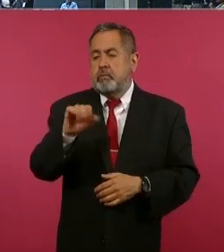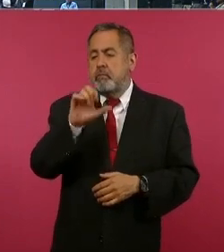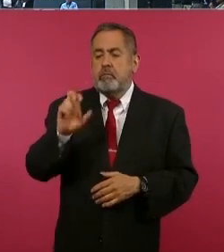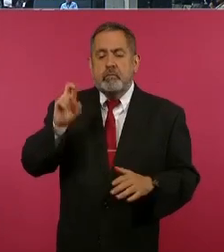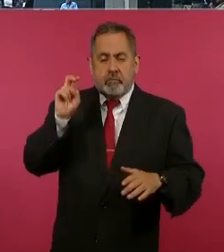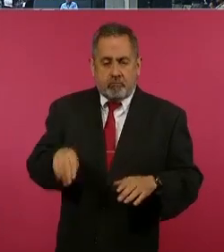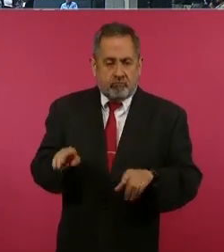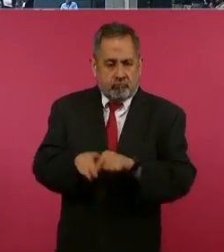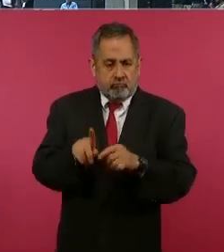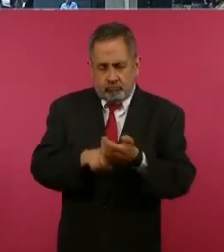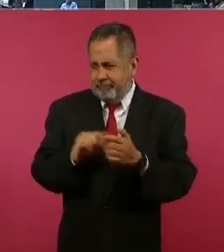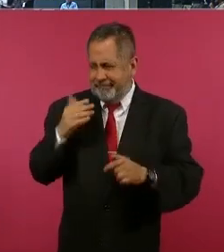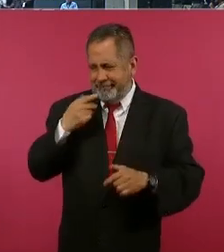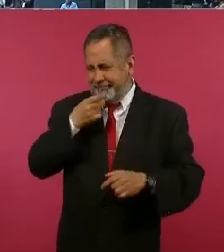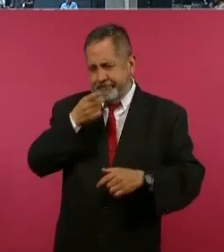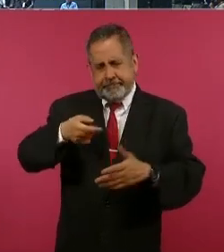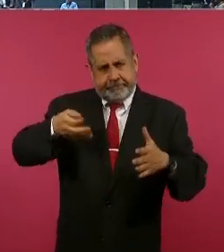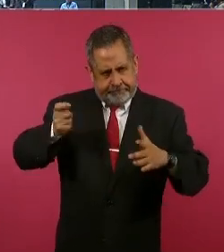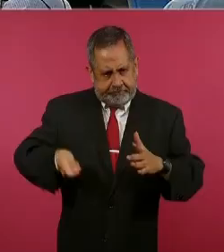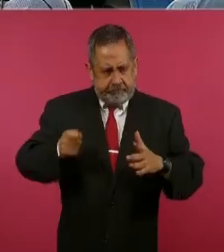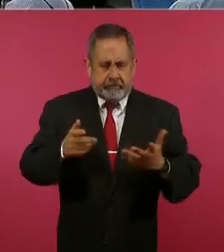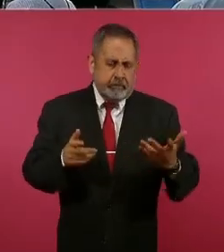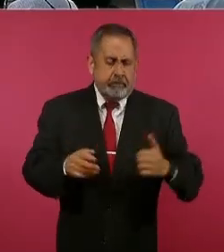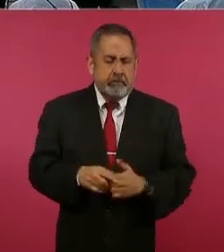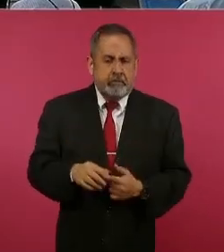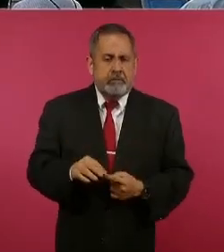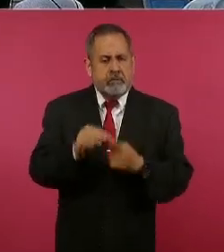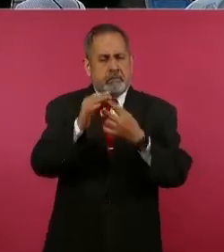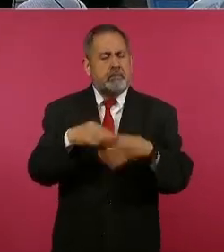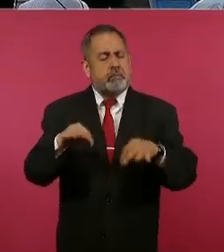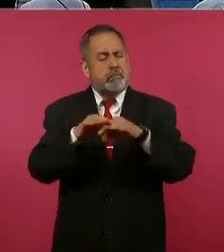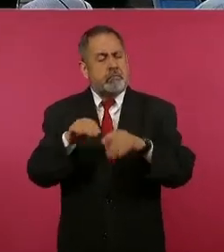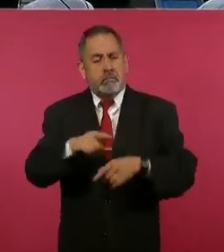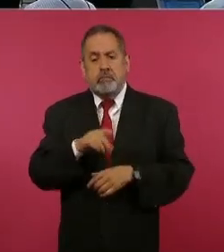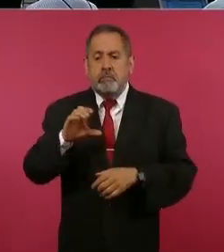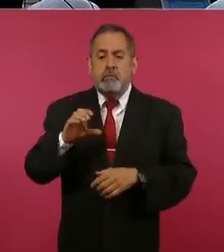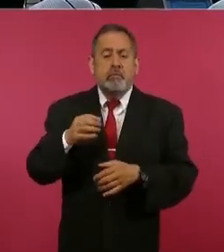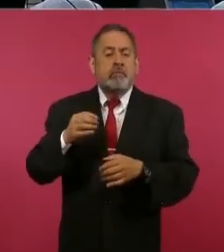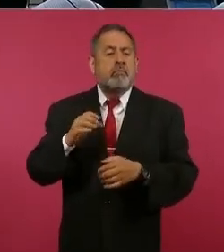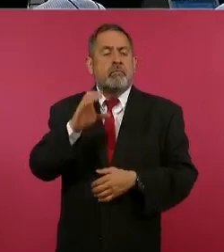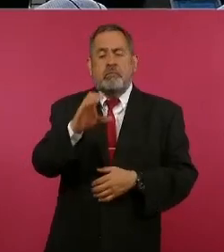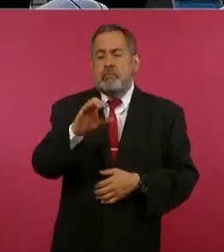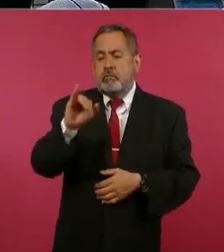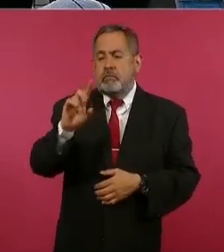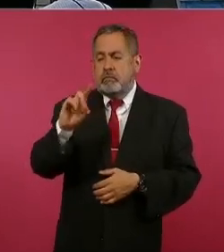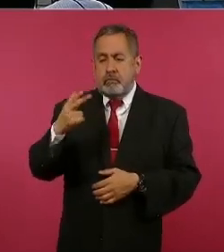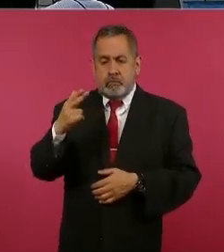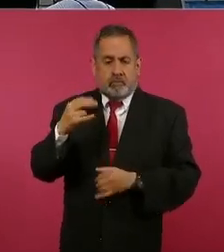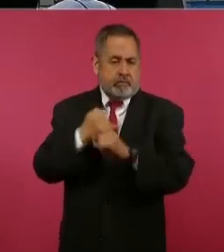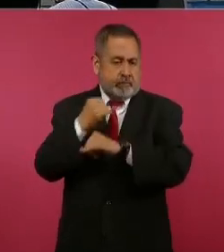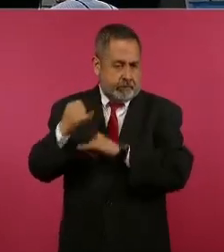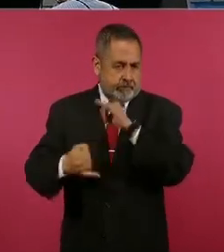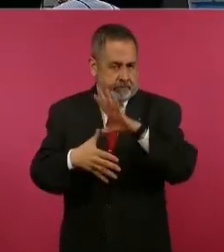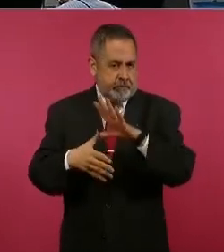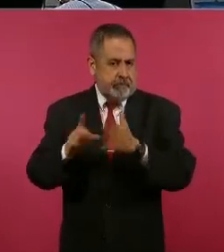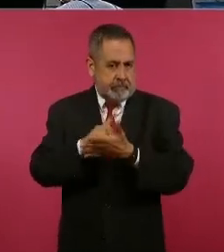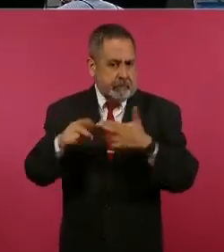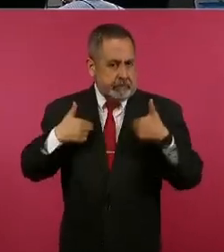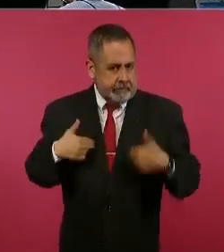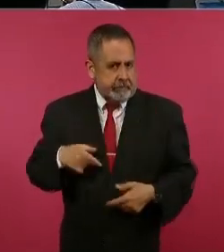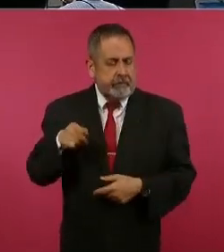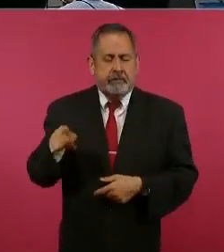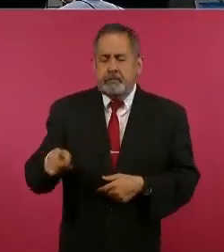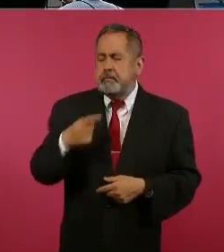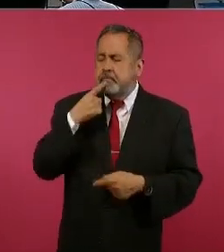Corte en estos días. Resalta mucho, presidente, que la Corte Interamericana de Derechos Humanos pues discute